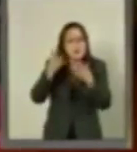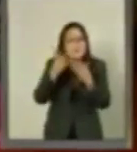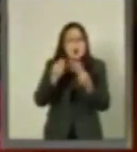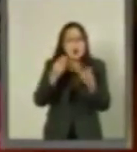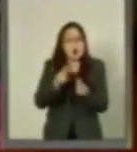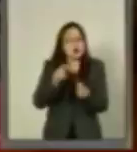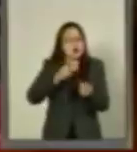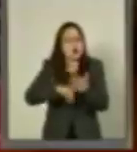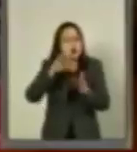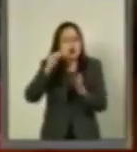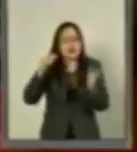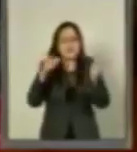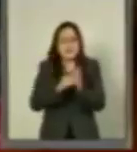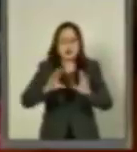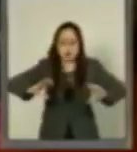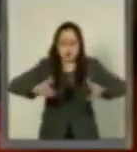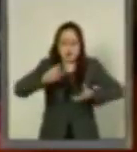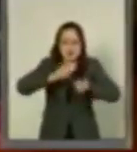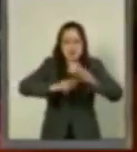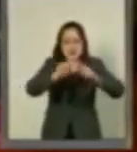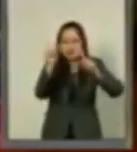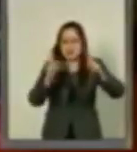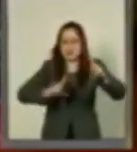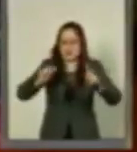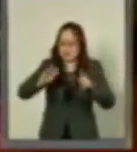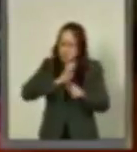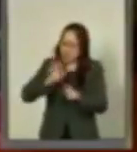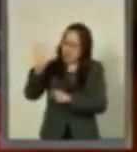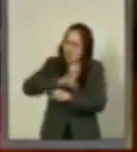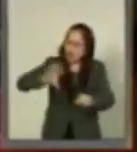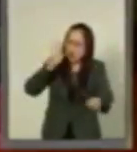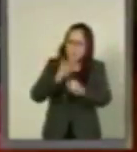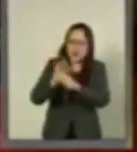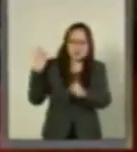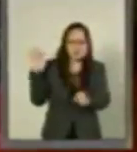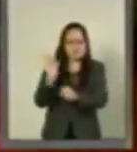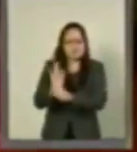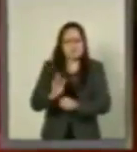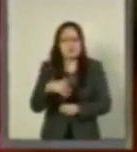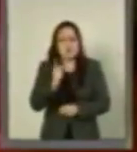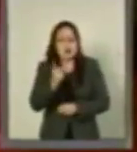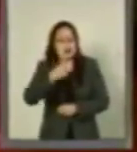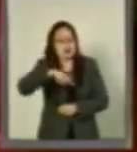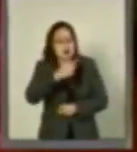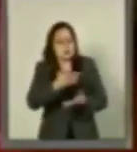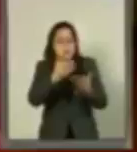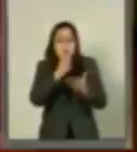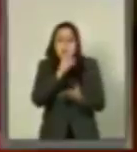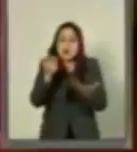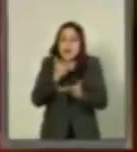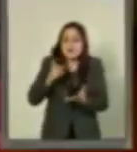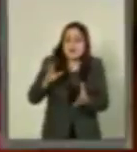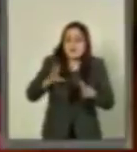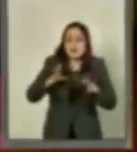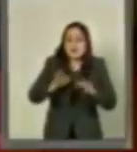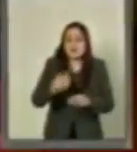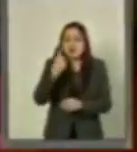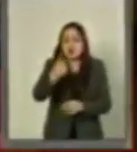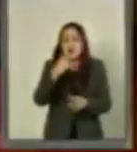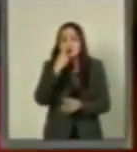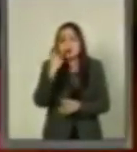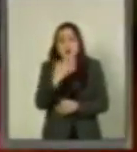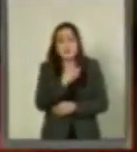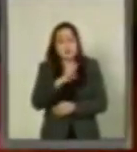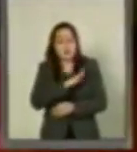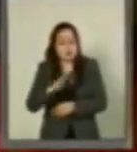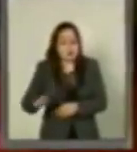de 90.000 comunidades que tenemos en el país. Pero si ni siquiera pueden crear una policía municipal, y hoy todavía estamos viendo